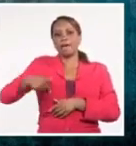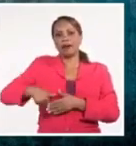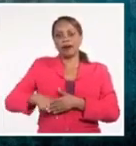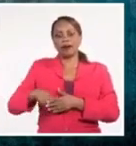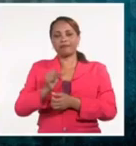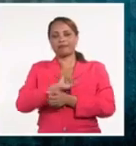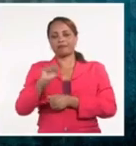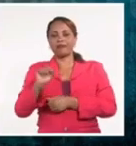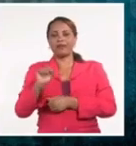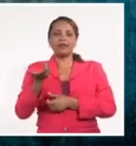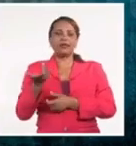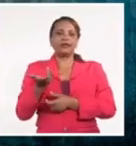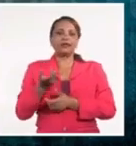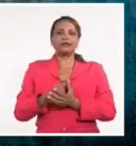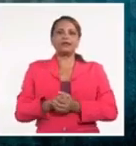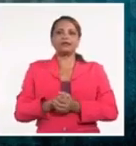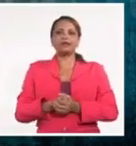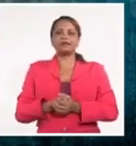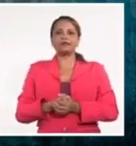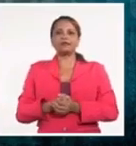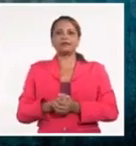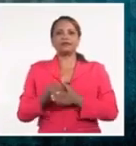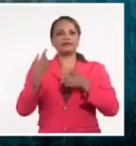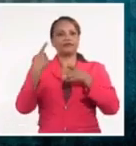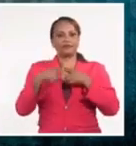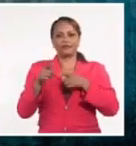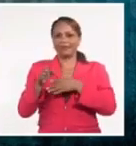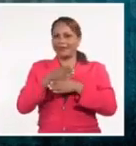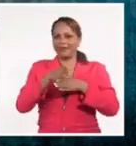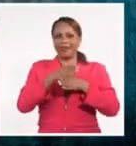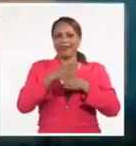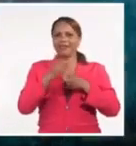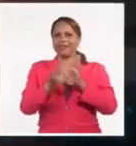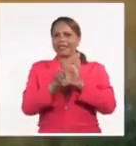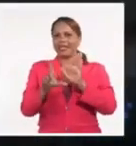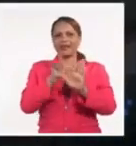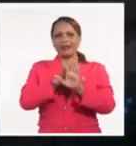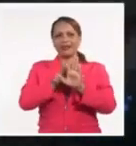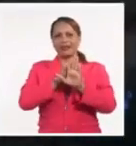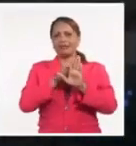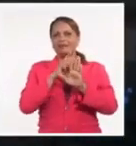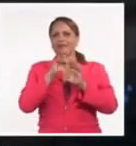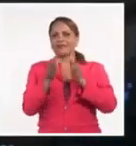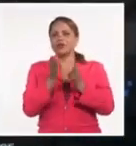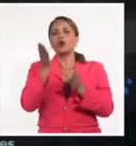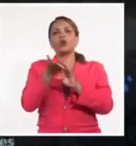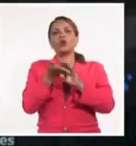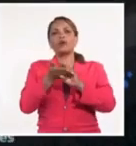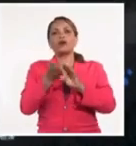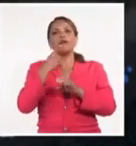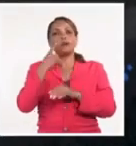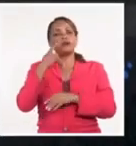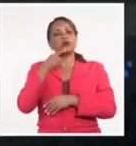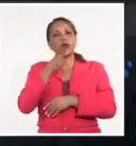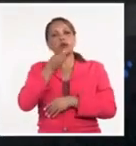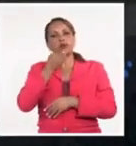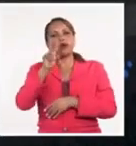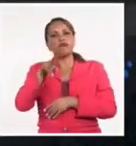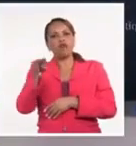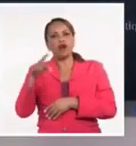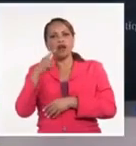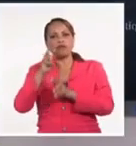homicidio en grado de imprudencia. Todo esto, el lobo, a Mijail Sánchez, pero quieren encontrarlo en las redes. Este es su